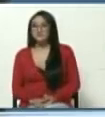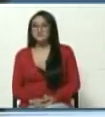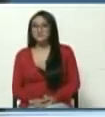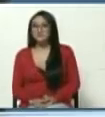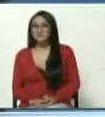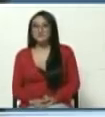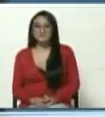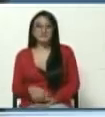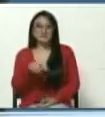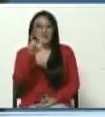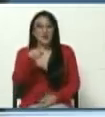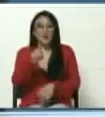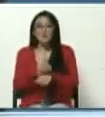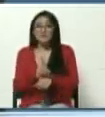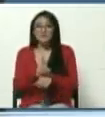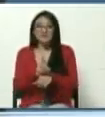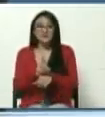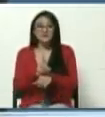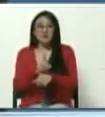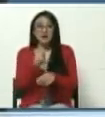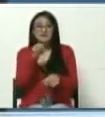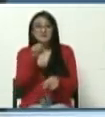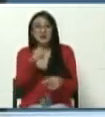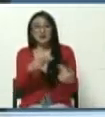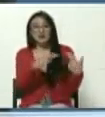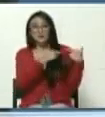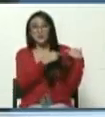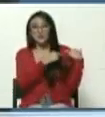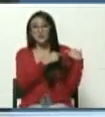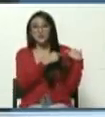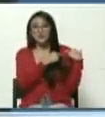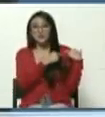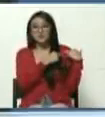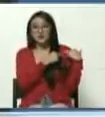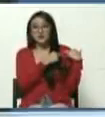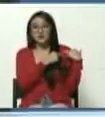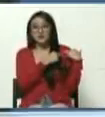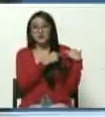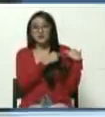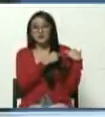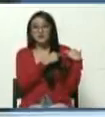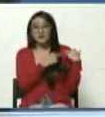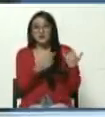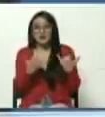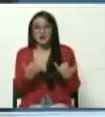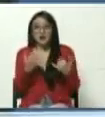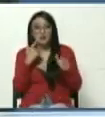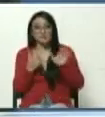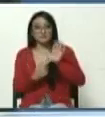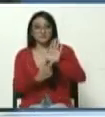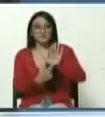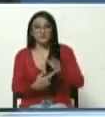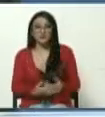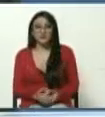Él es uno de los principales responsables de lo que hoy hemos mostrado.